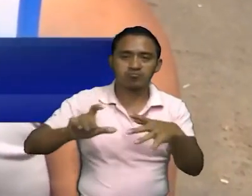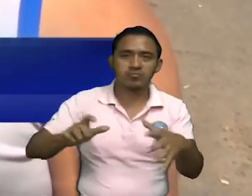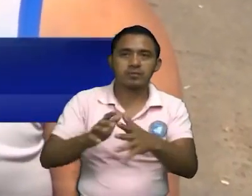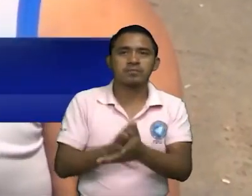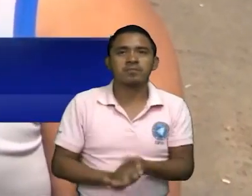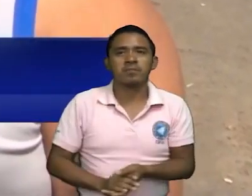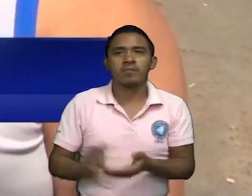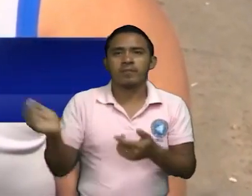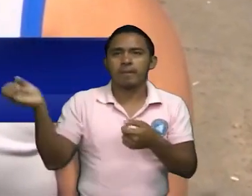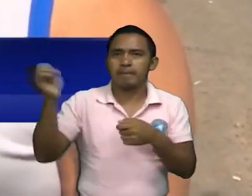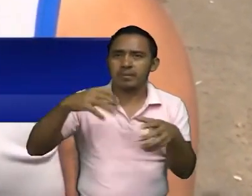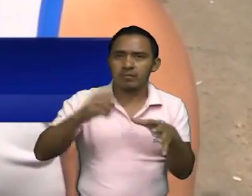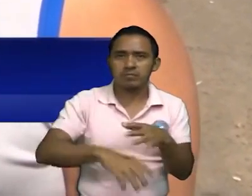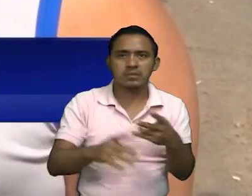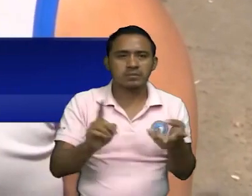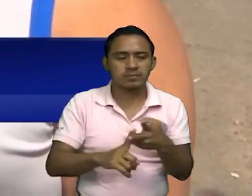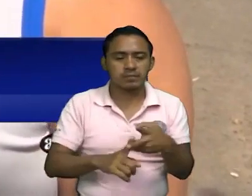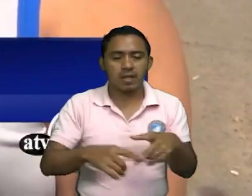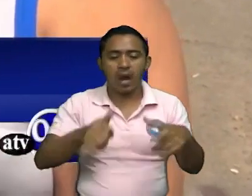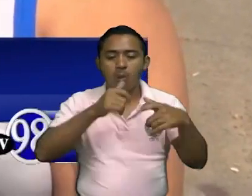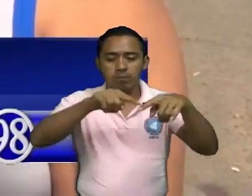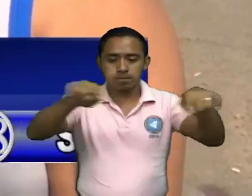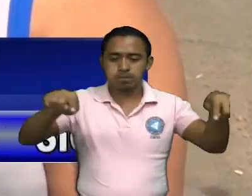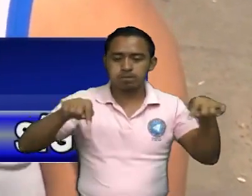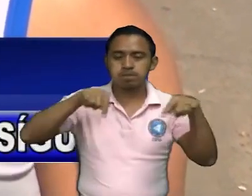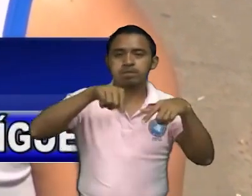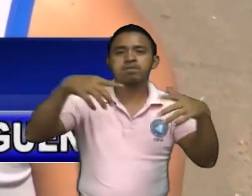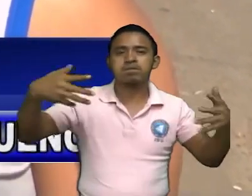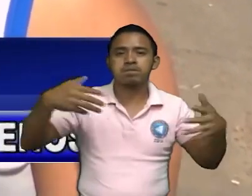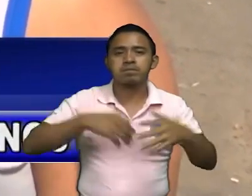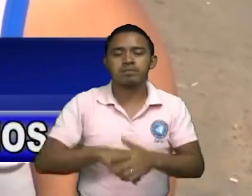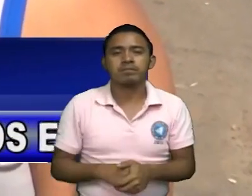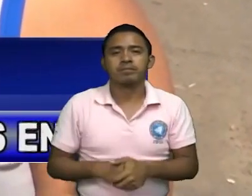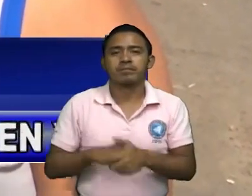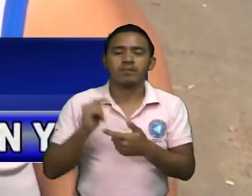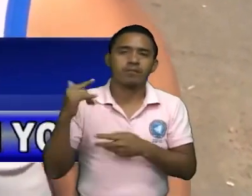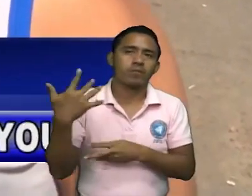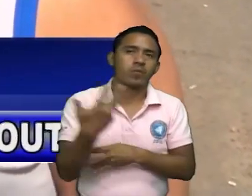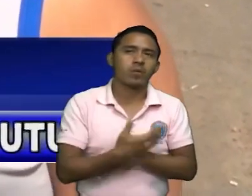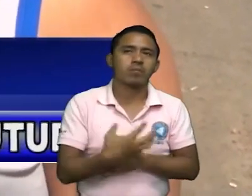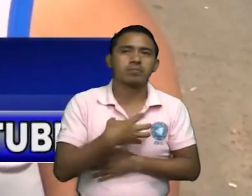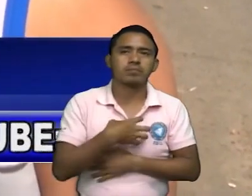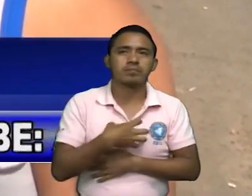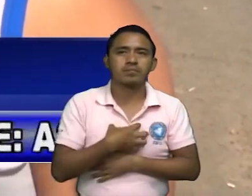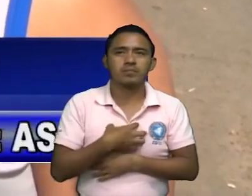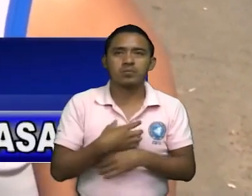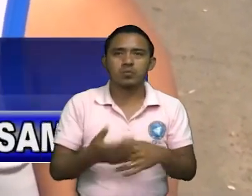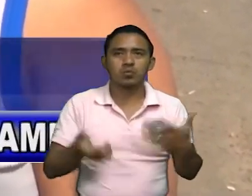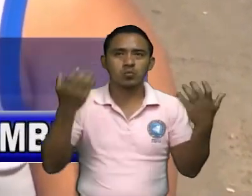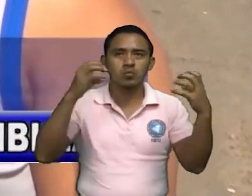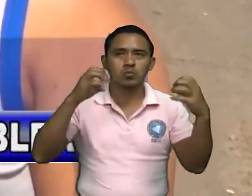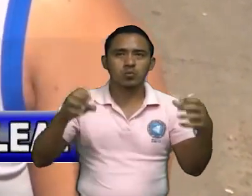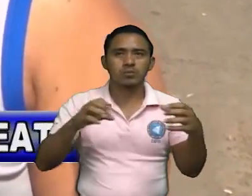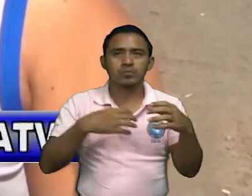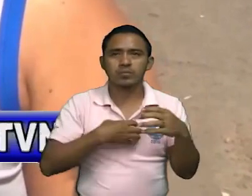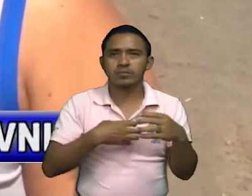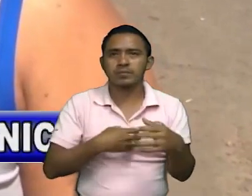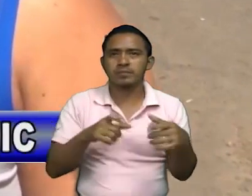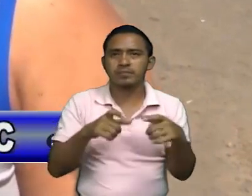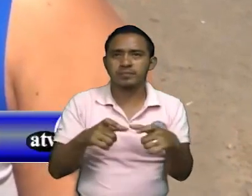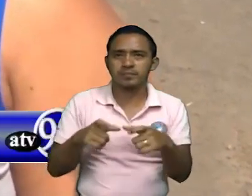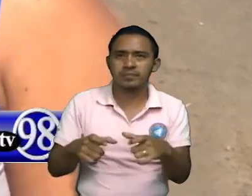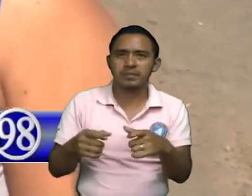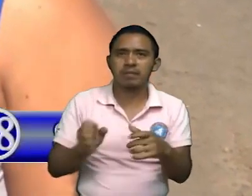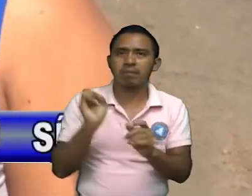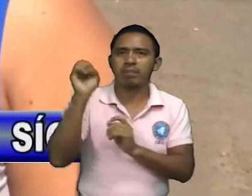en los basureros, en lo que es las pilas de agua, en todo aquel traste que esté tirado en el